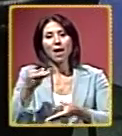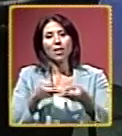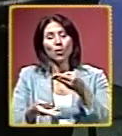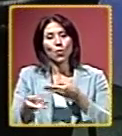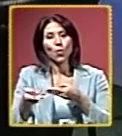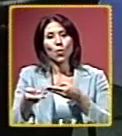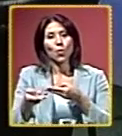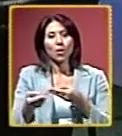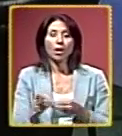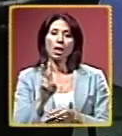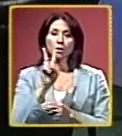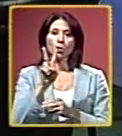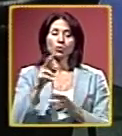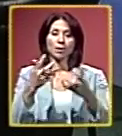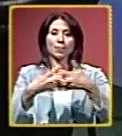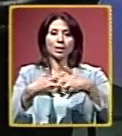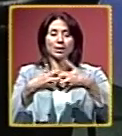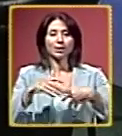en Alajuela.